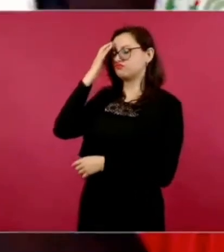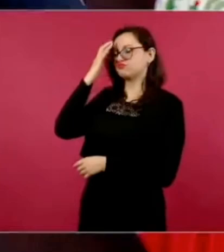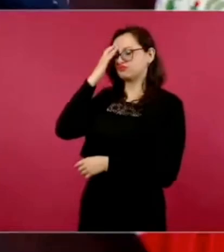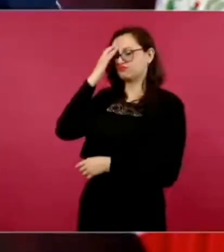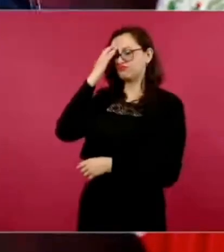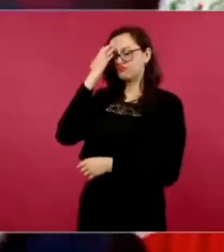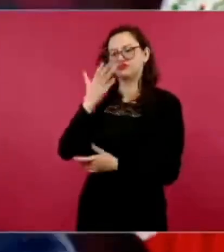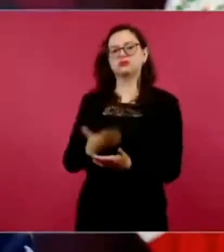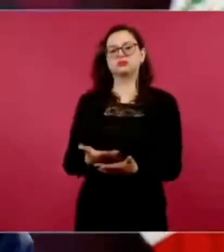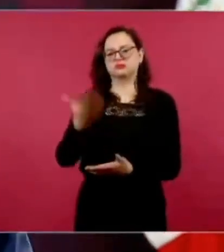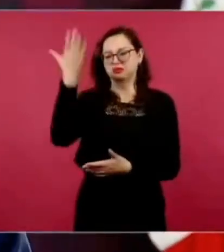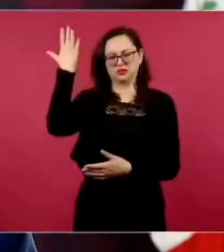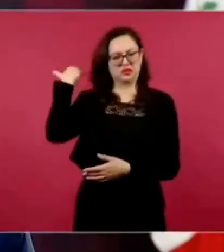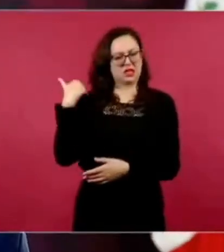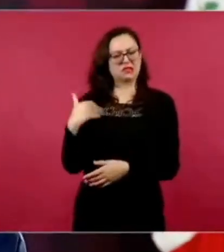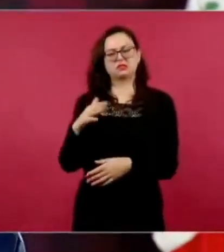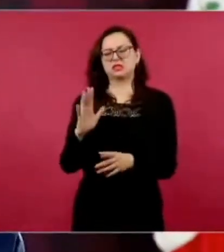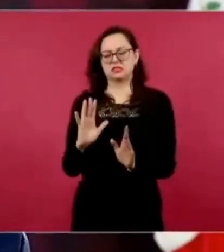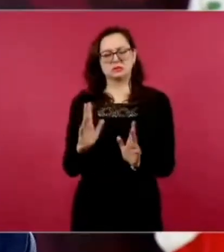otra negociación.